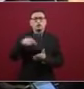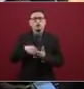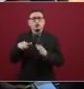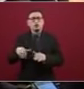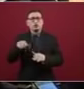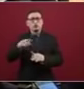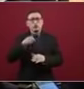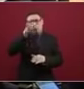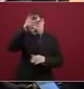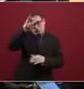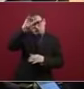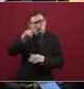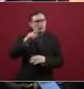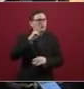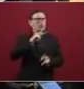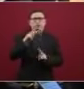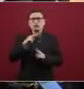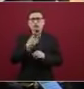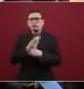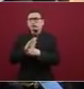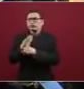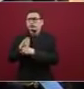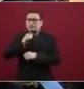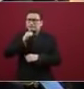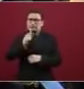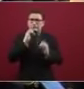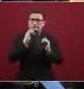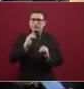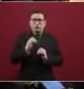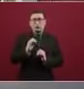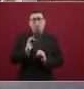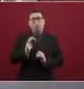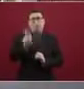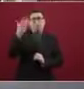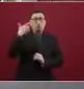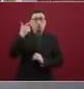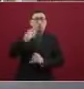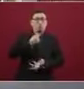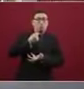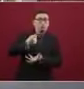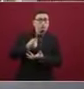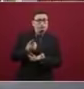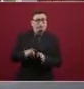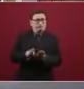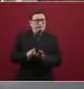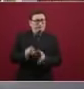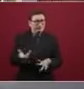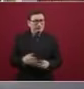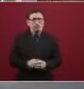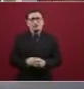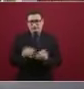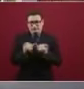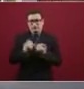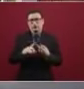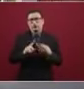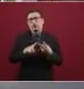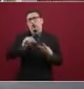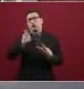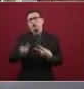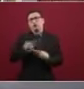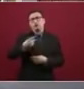por ningún lado y son cientos de millones de pesos los que se supone que se invirtieron. Señor presidente, le quiero hacer otra pregunta que es también muy importante para